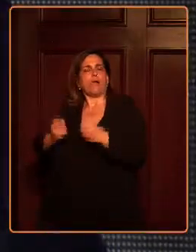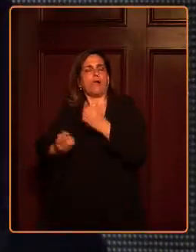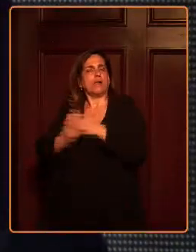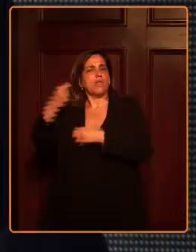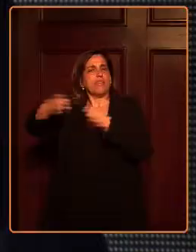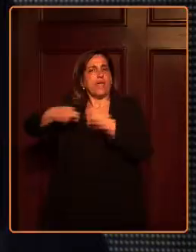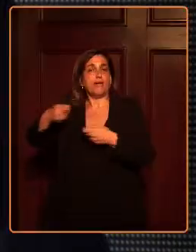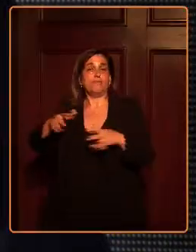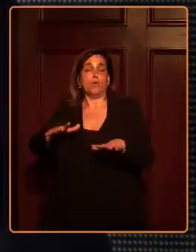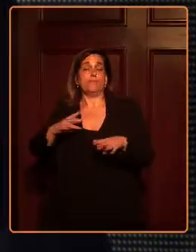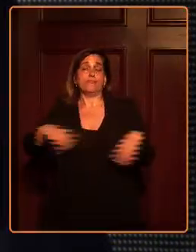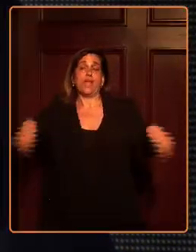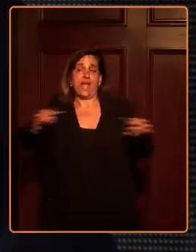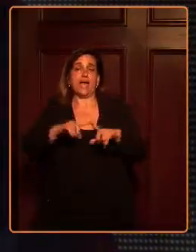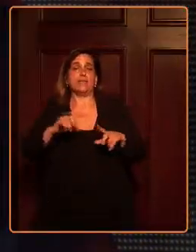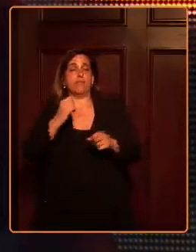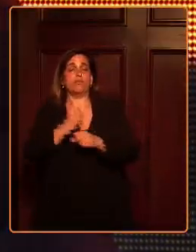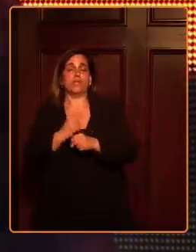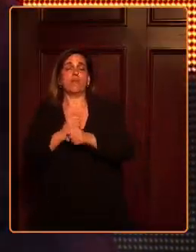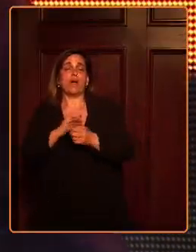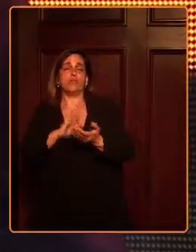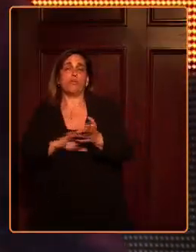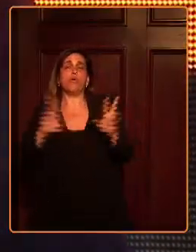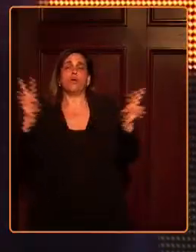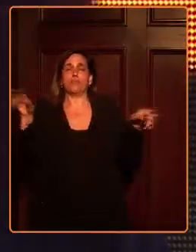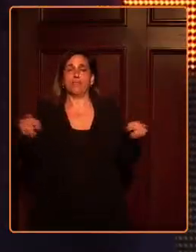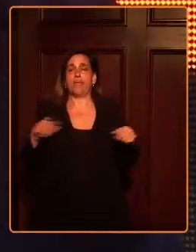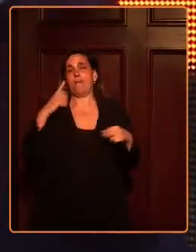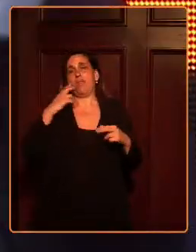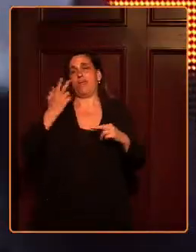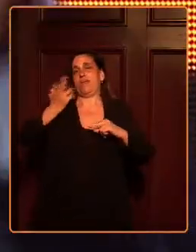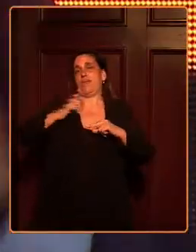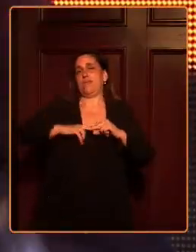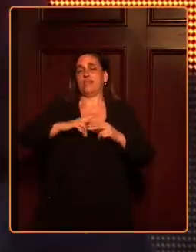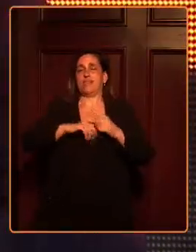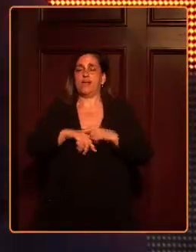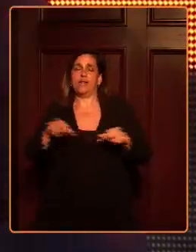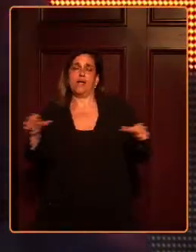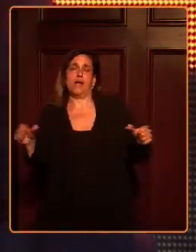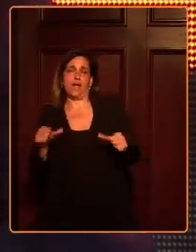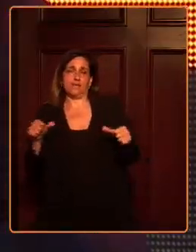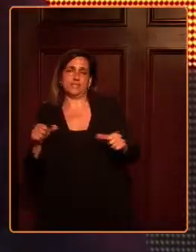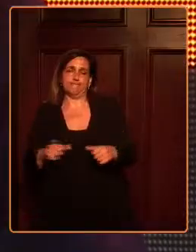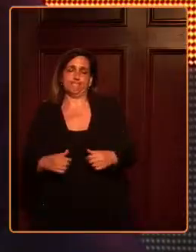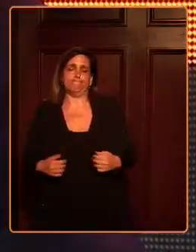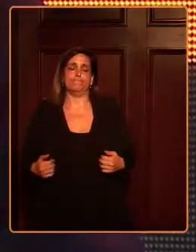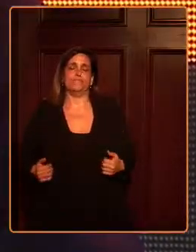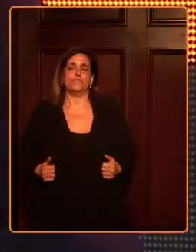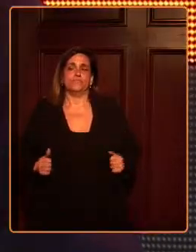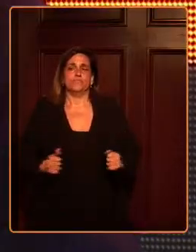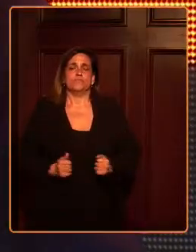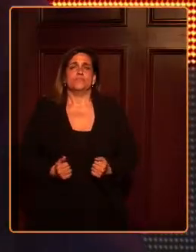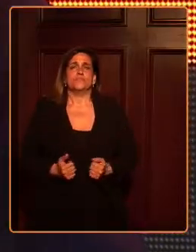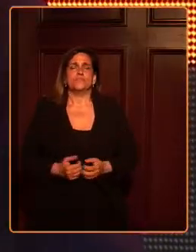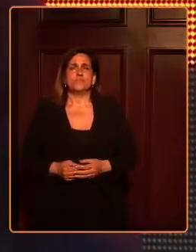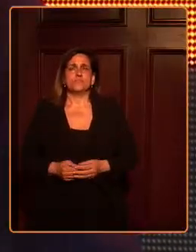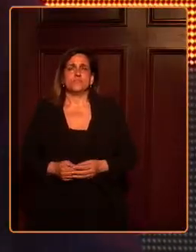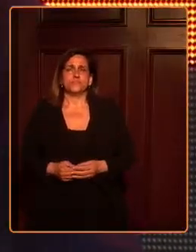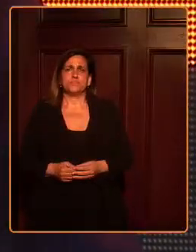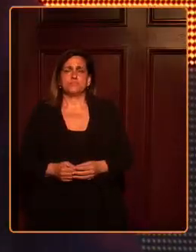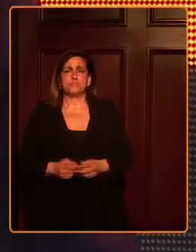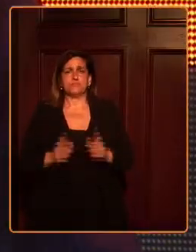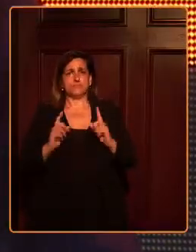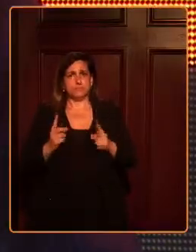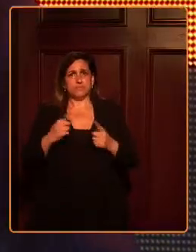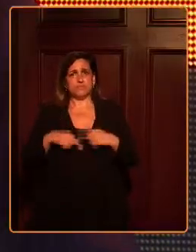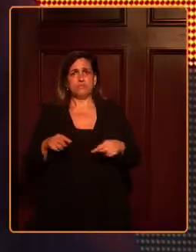los cuales las herramientas de propiedad intelectual se nutren para producir algo nuevo. La